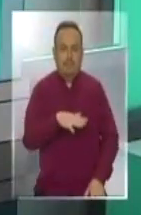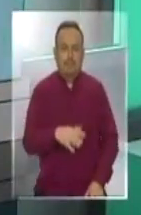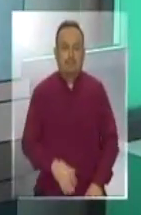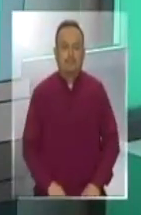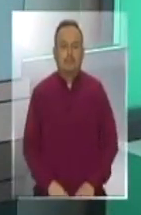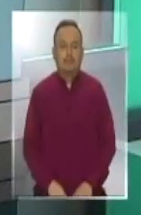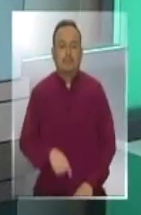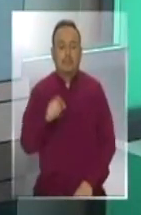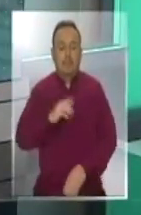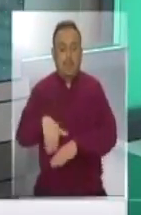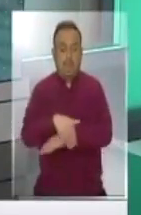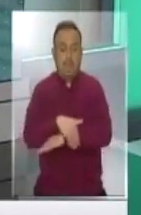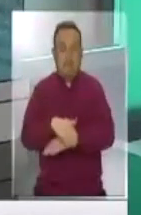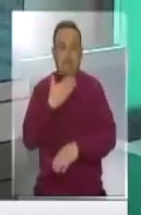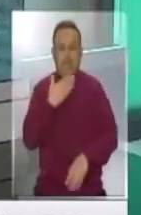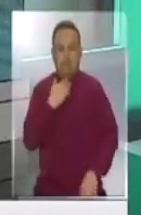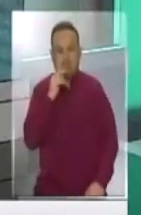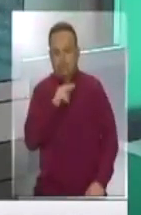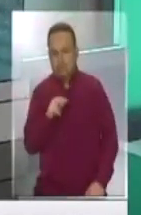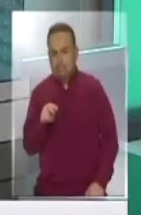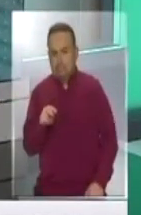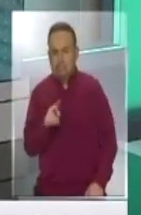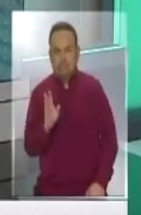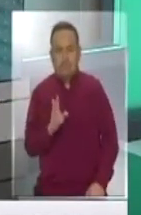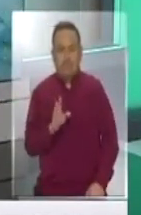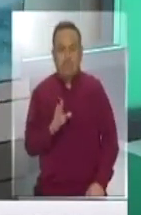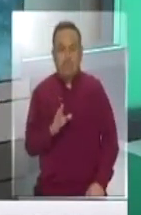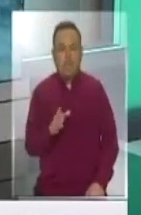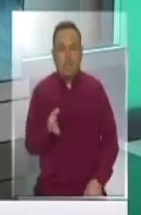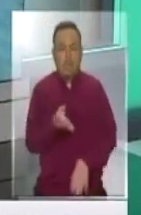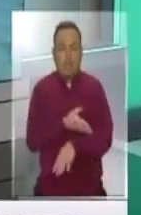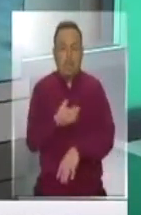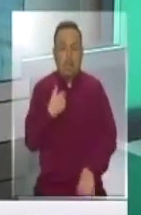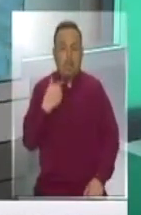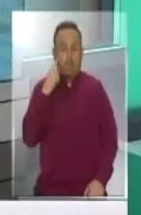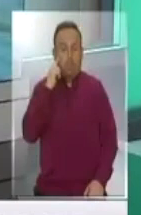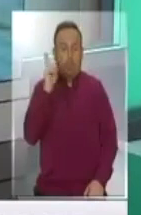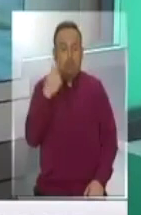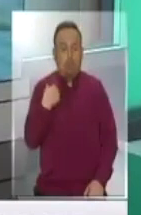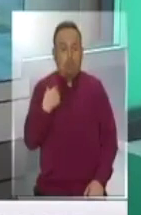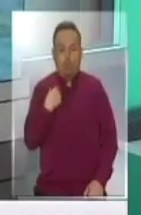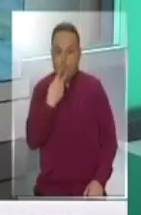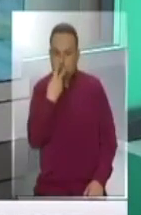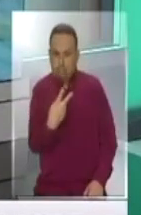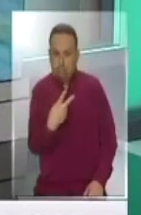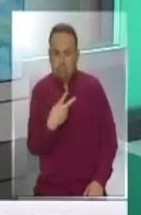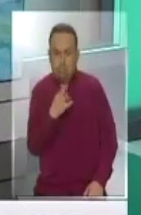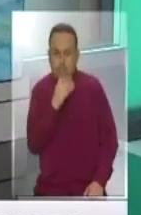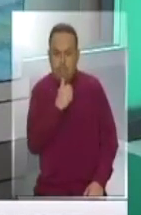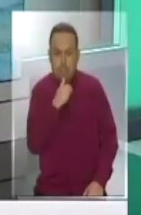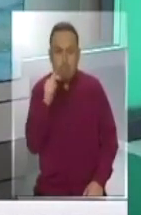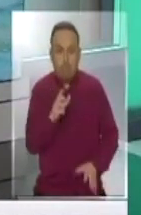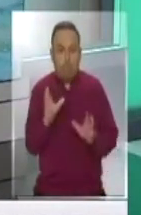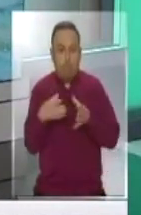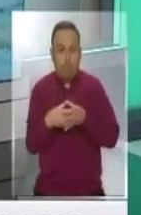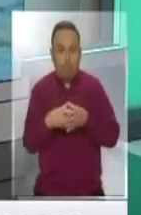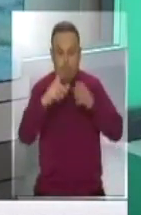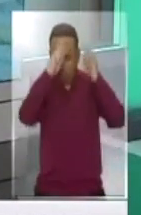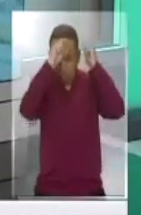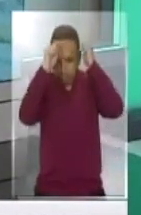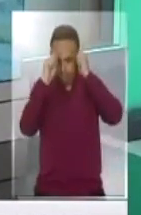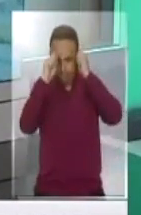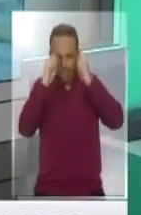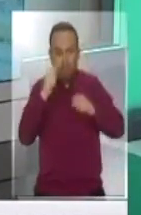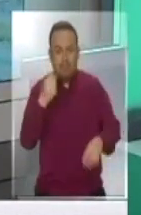En las calles también estamos viendo algo que hasta ahora no habíamos tenido la oportunidad de presenciar, este grupo de élite del ejército, los